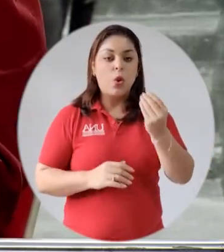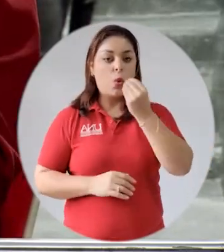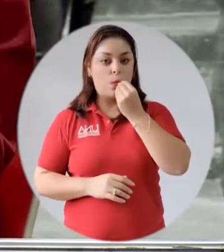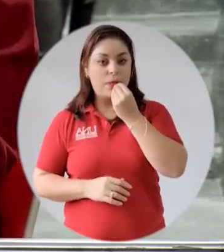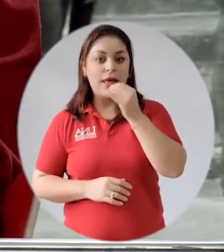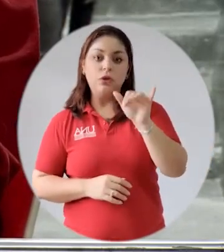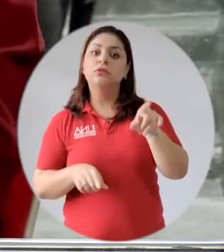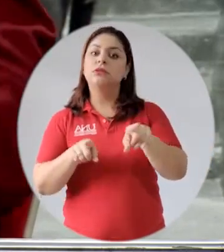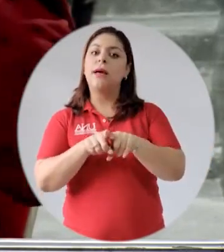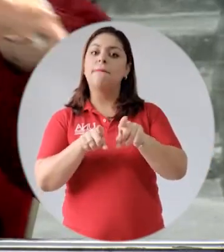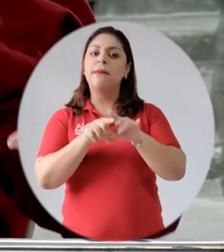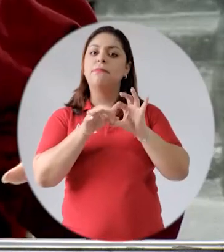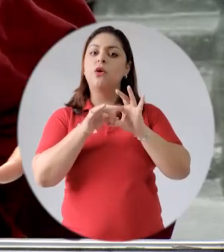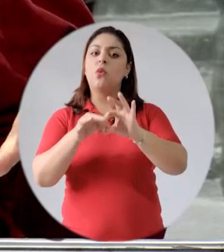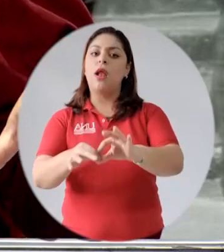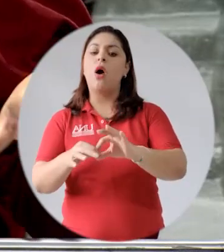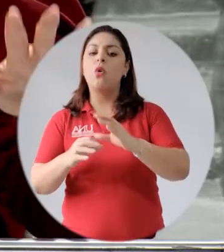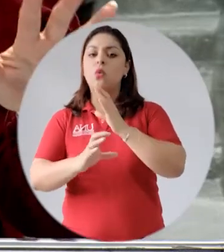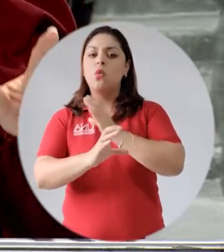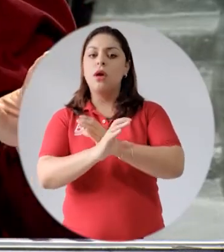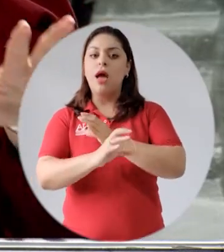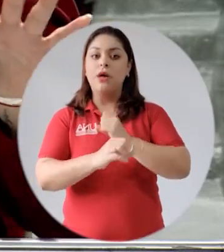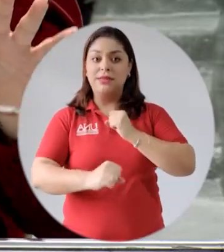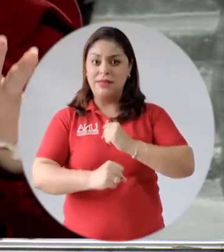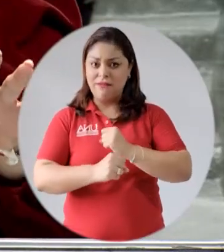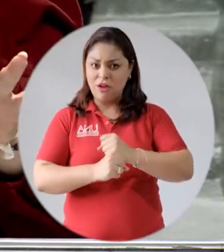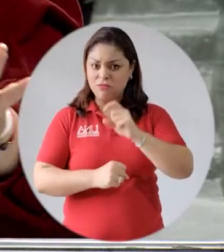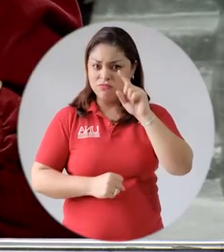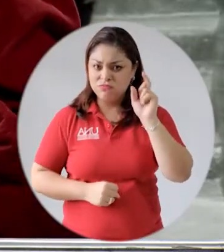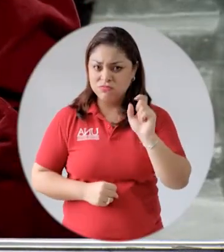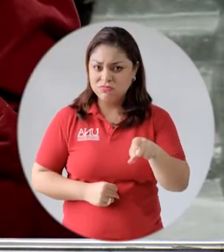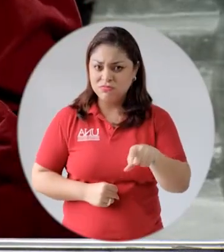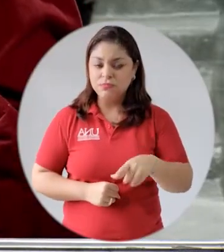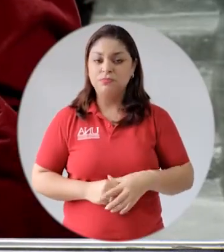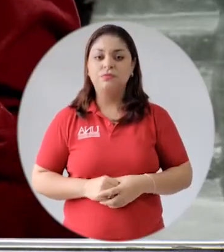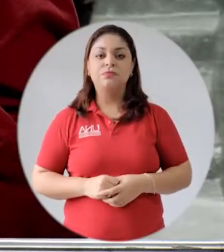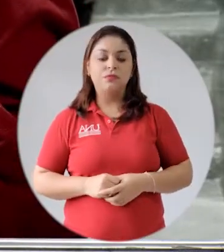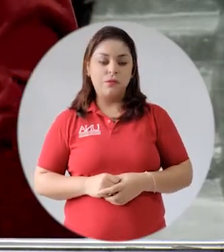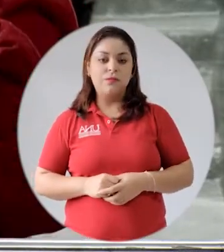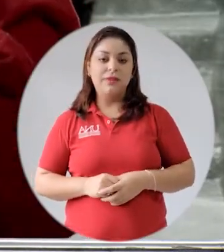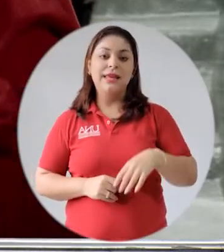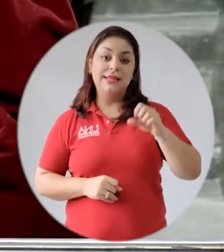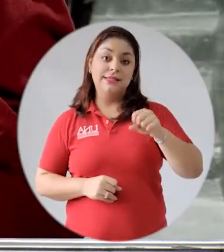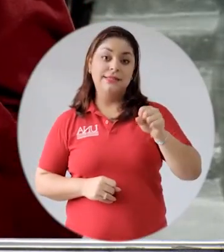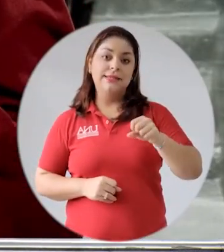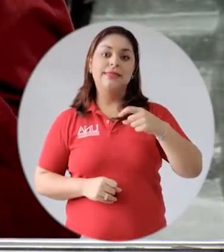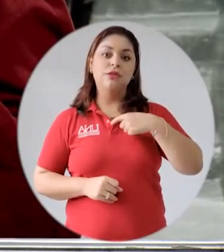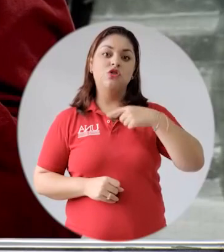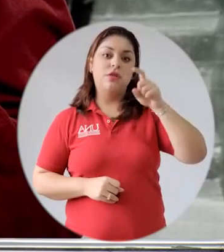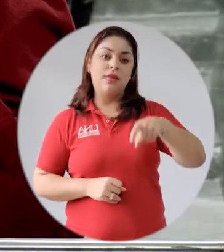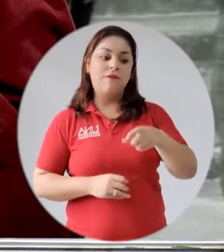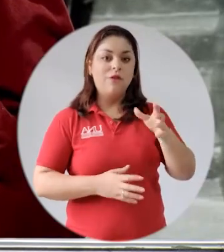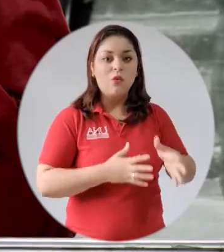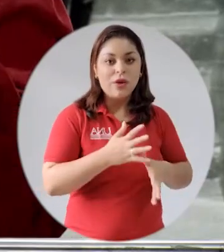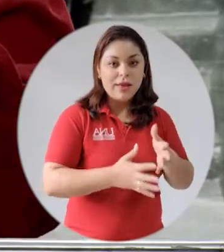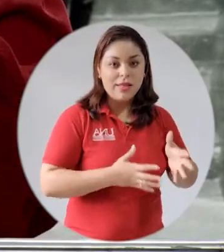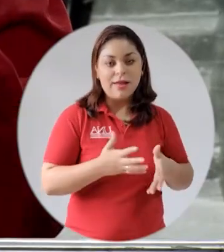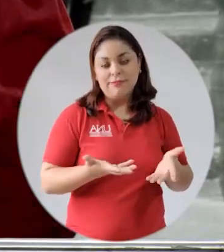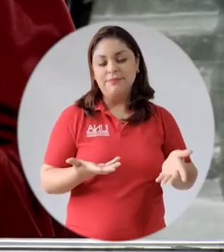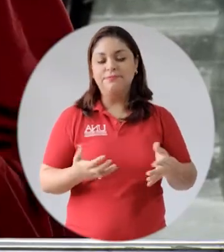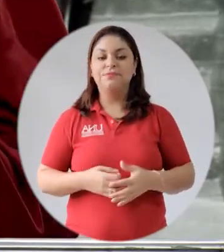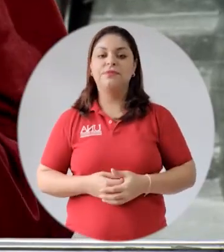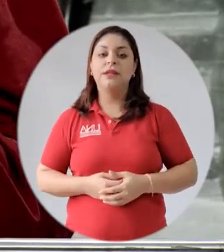del tiempo dedicado al cuidado de las personas que yo puedo cuidar, pero hacer otras actividades, Sí. que me pareció muy valioso.